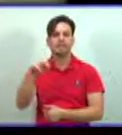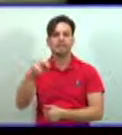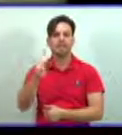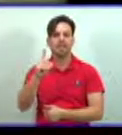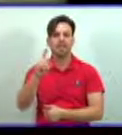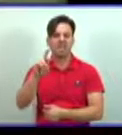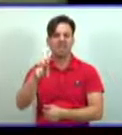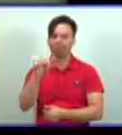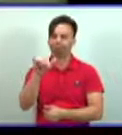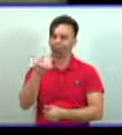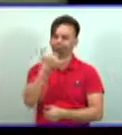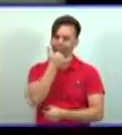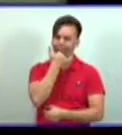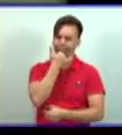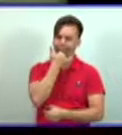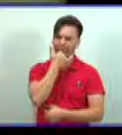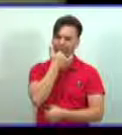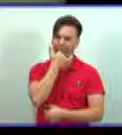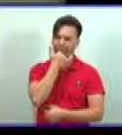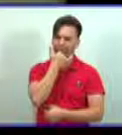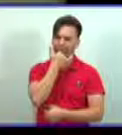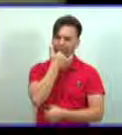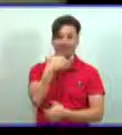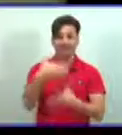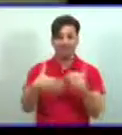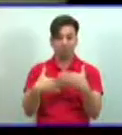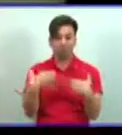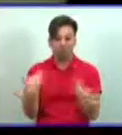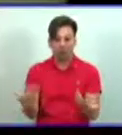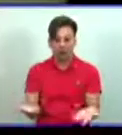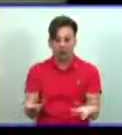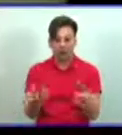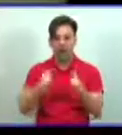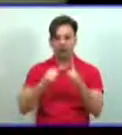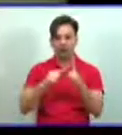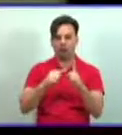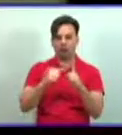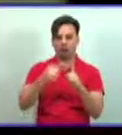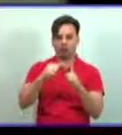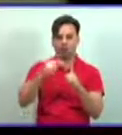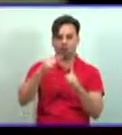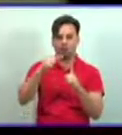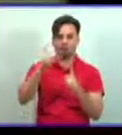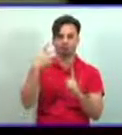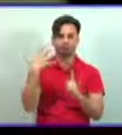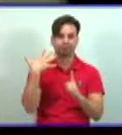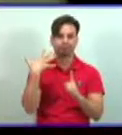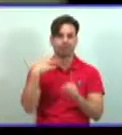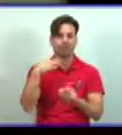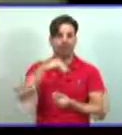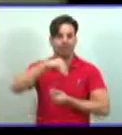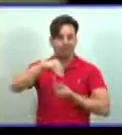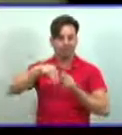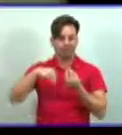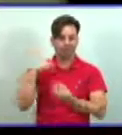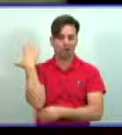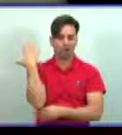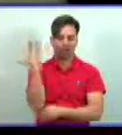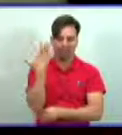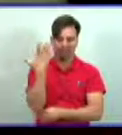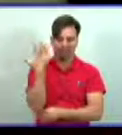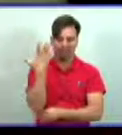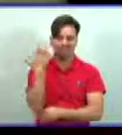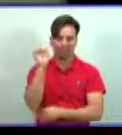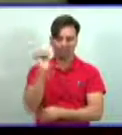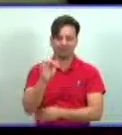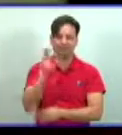el cambio climático es el problema ambiental. El efecto invernadero es un proceso natural que sucede en nuestro planeta y